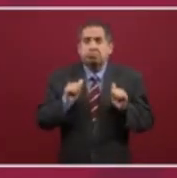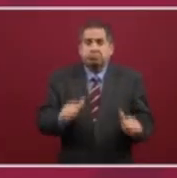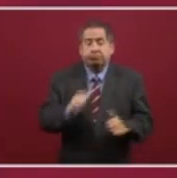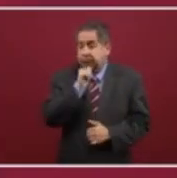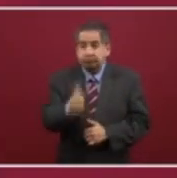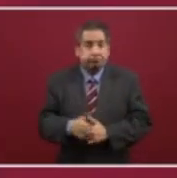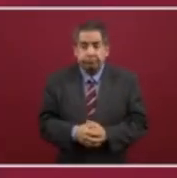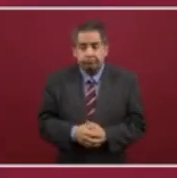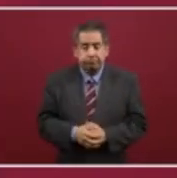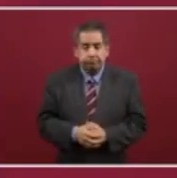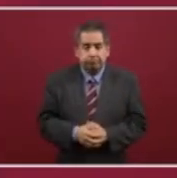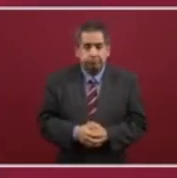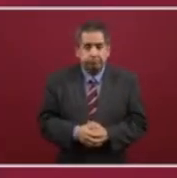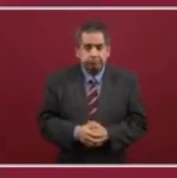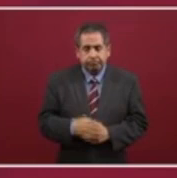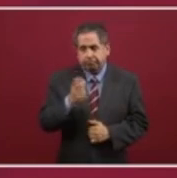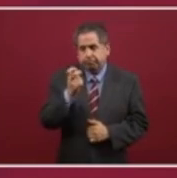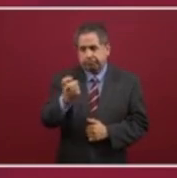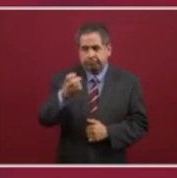Entonces decidimos,